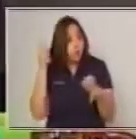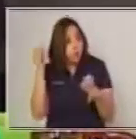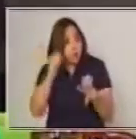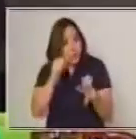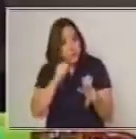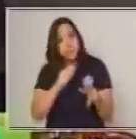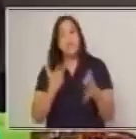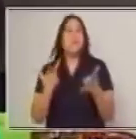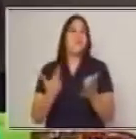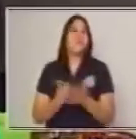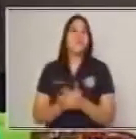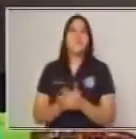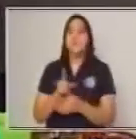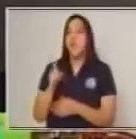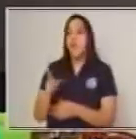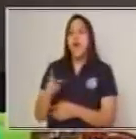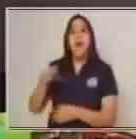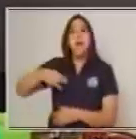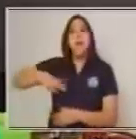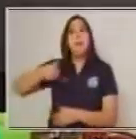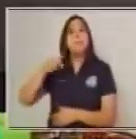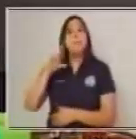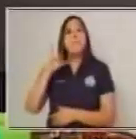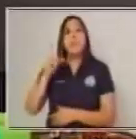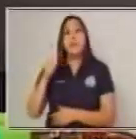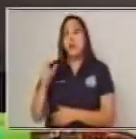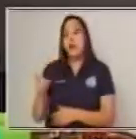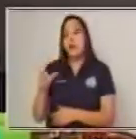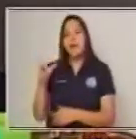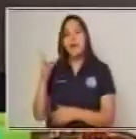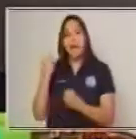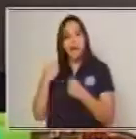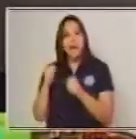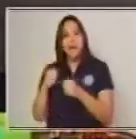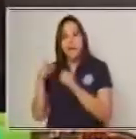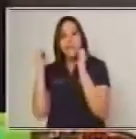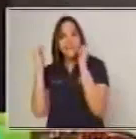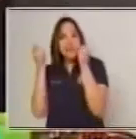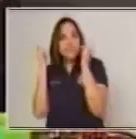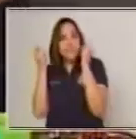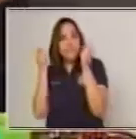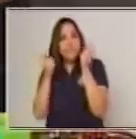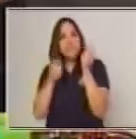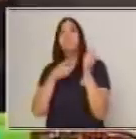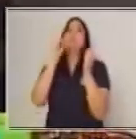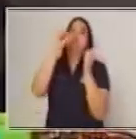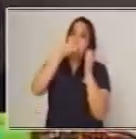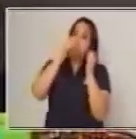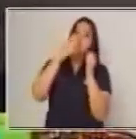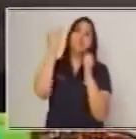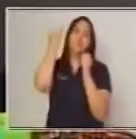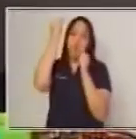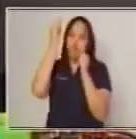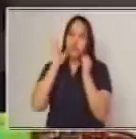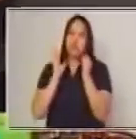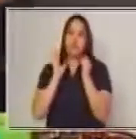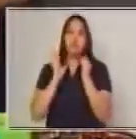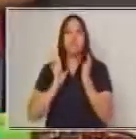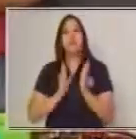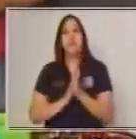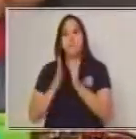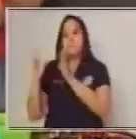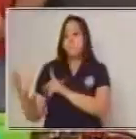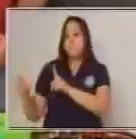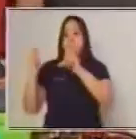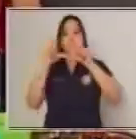María hizo chinchines de material reciclado. ¿Esa es otra idea principal? Sí. Ahora pasemos a la siguiente